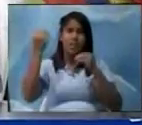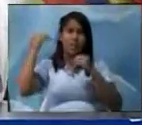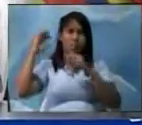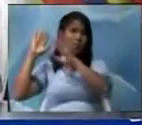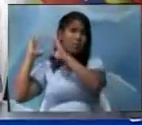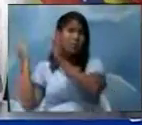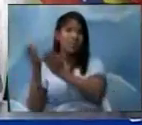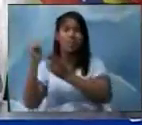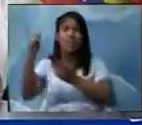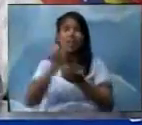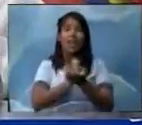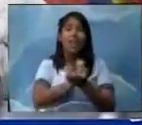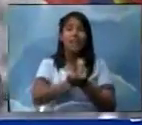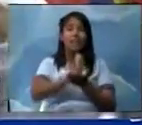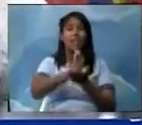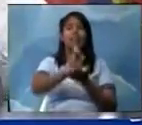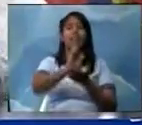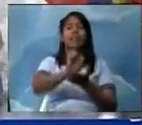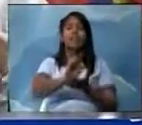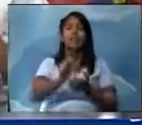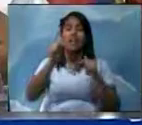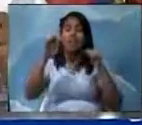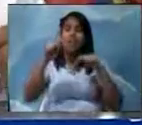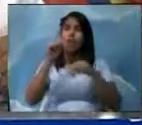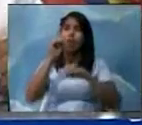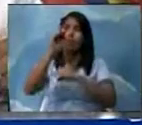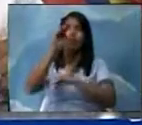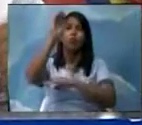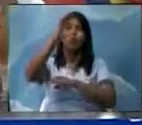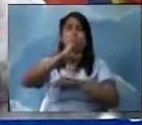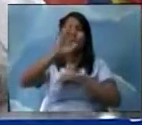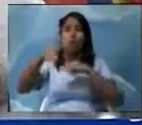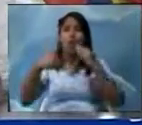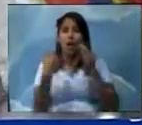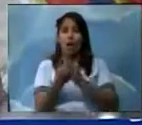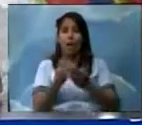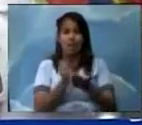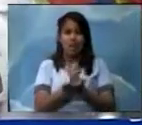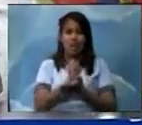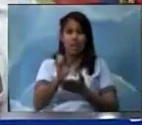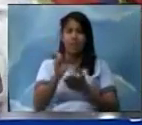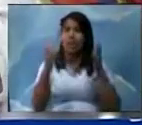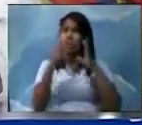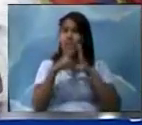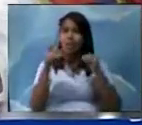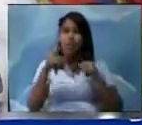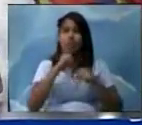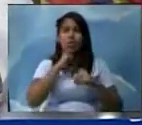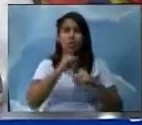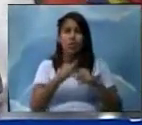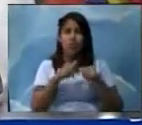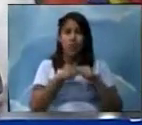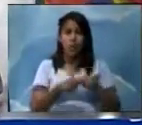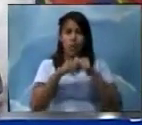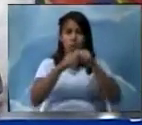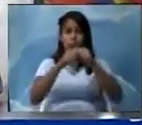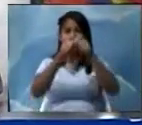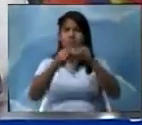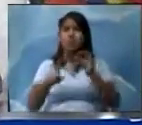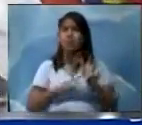pasado desde la eternidad y el futuro hasta la eternidad todo es un